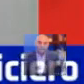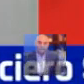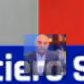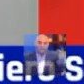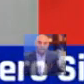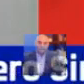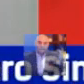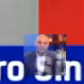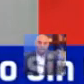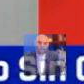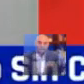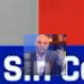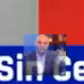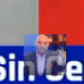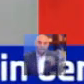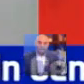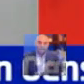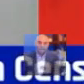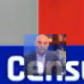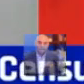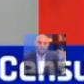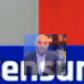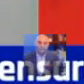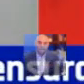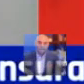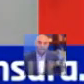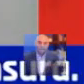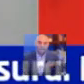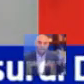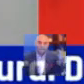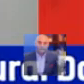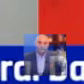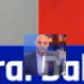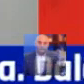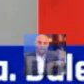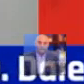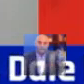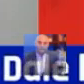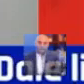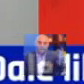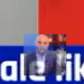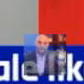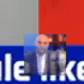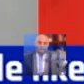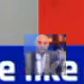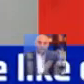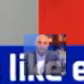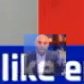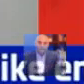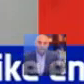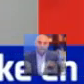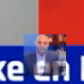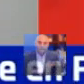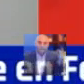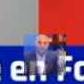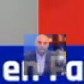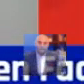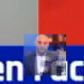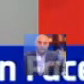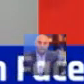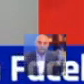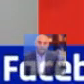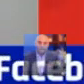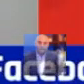viernes de 4 a 5:30 de la tarde, hora del centro de México. No se lo pierdan y nos